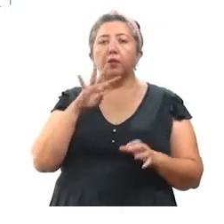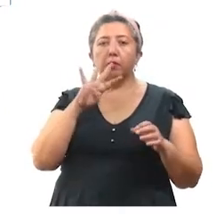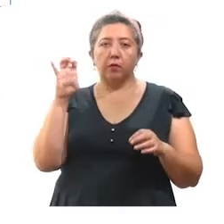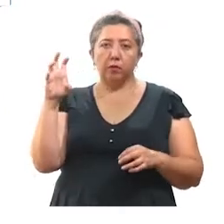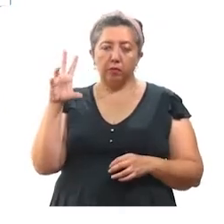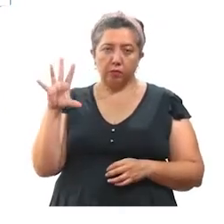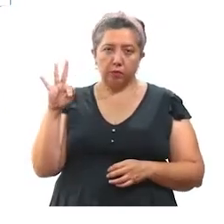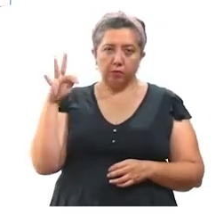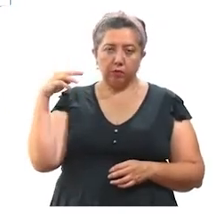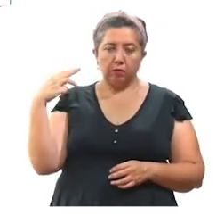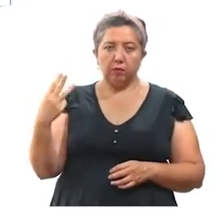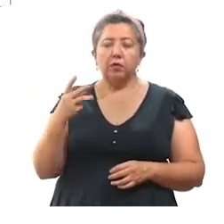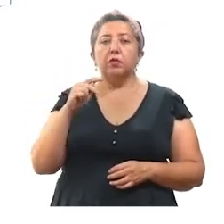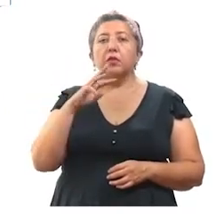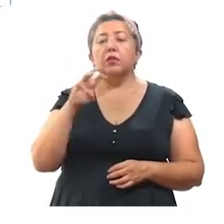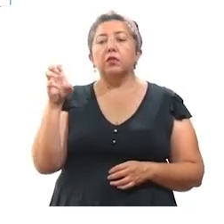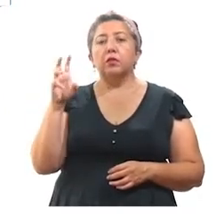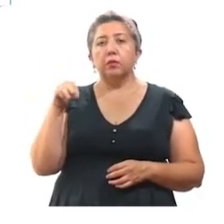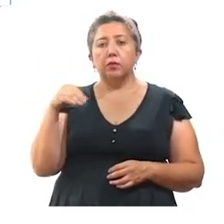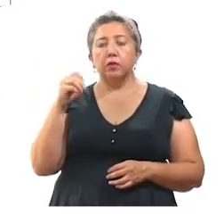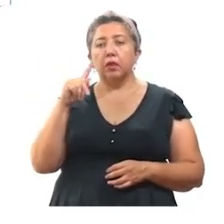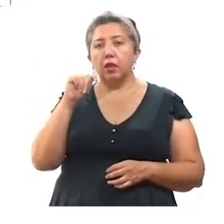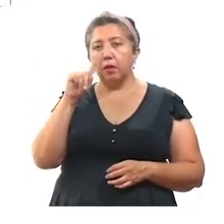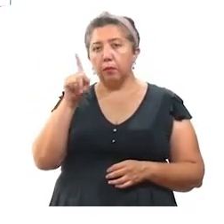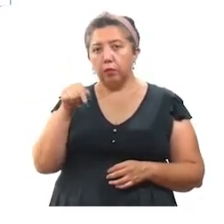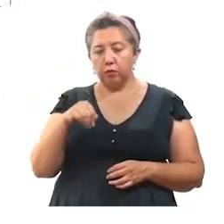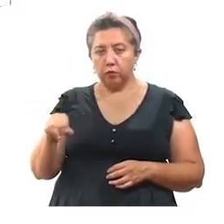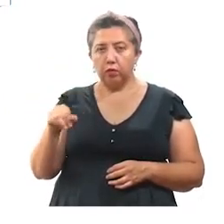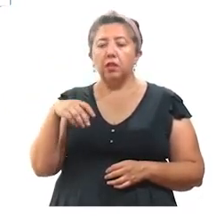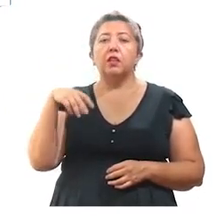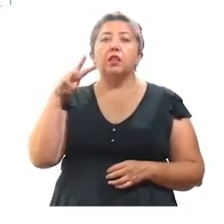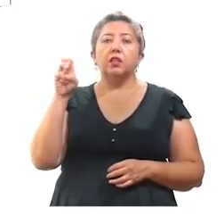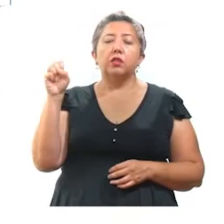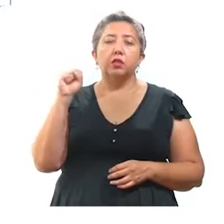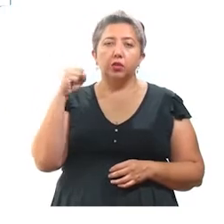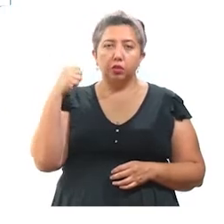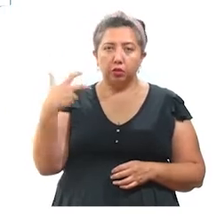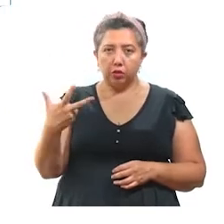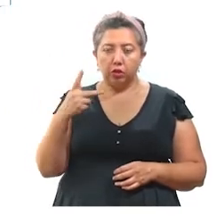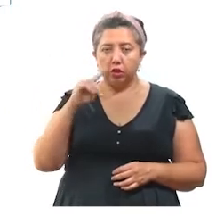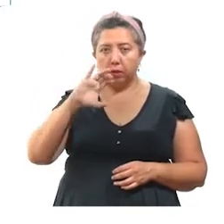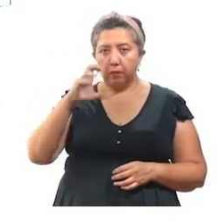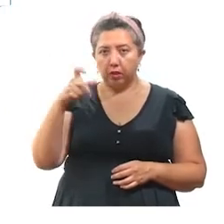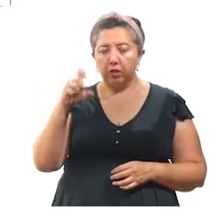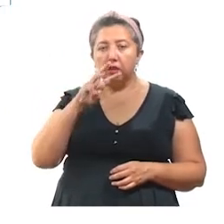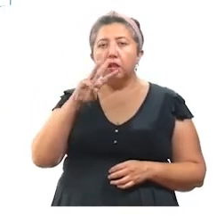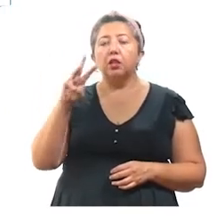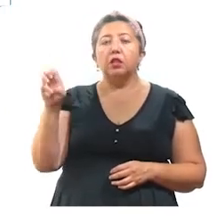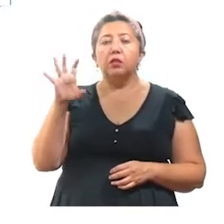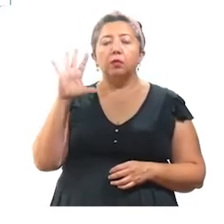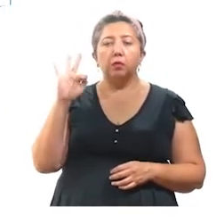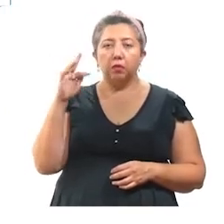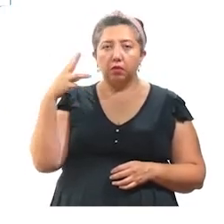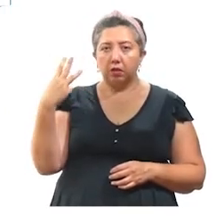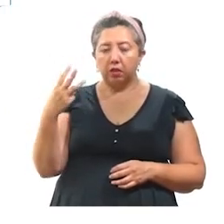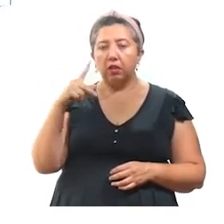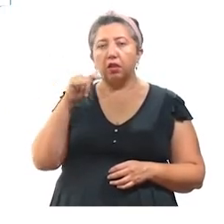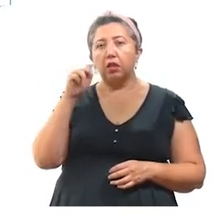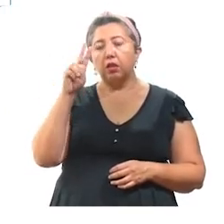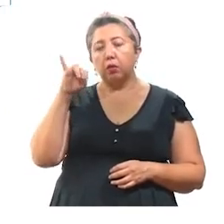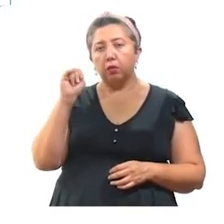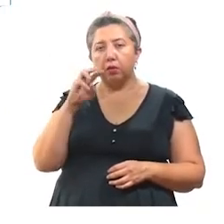oscus cap 398 tenemos son 368 gemas 343 sin un